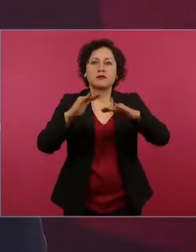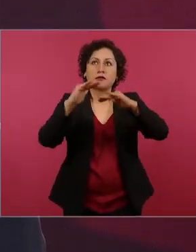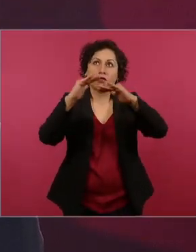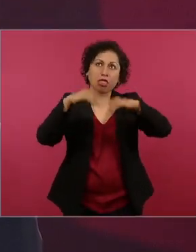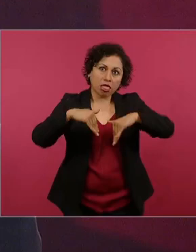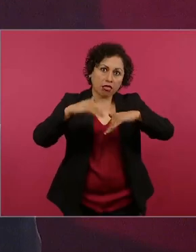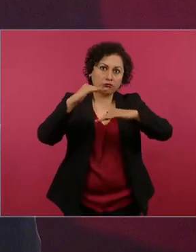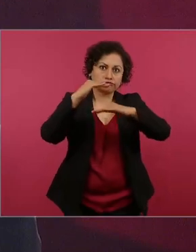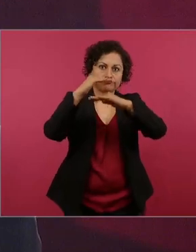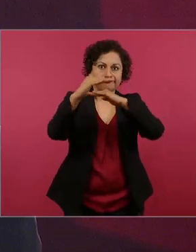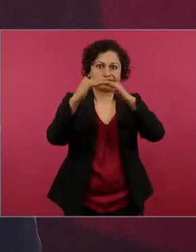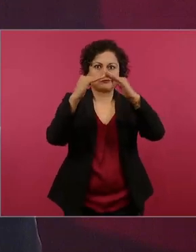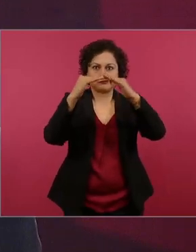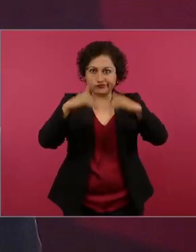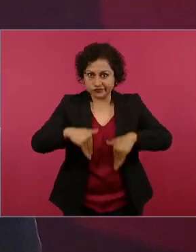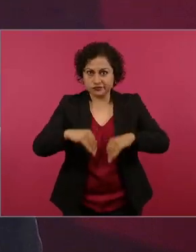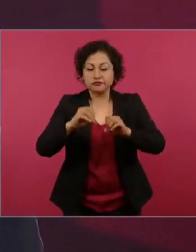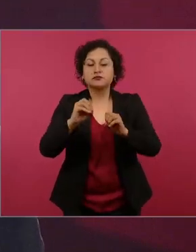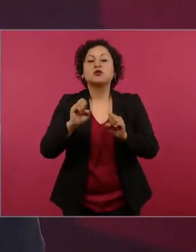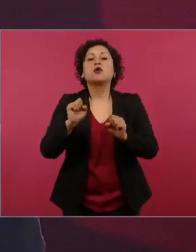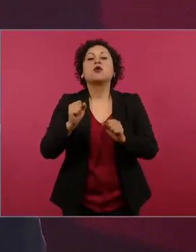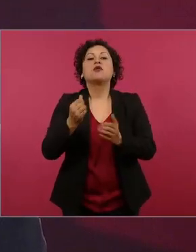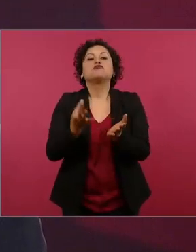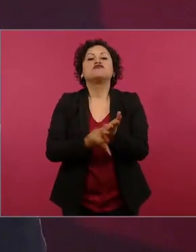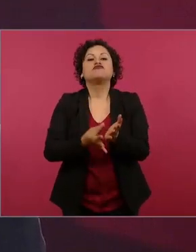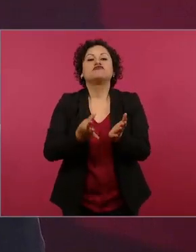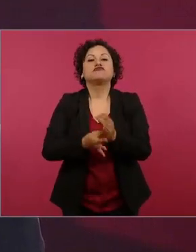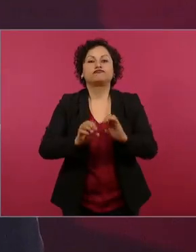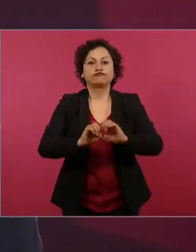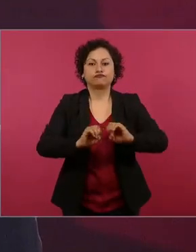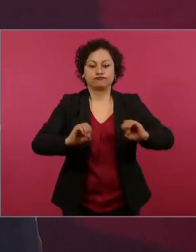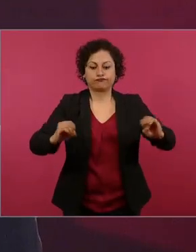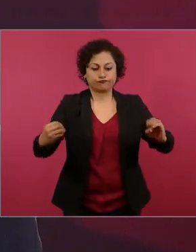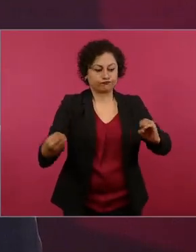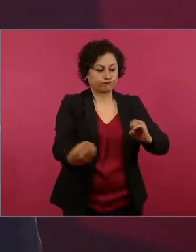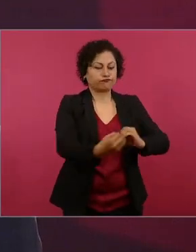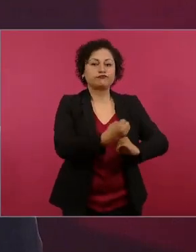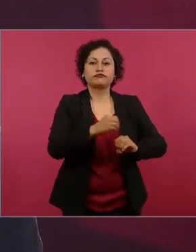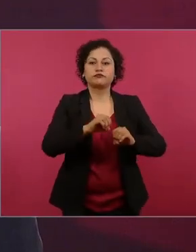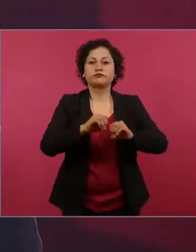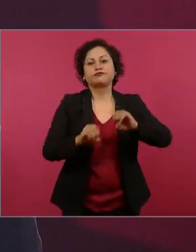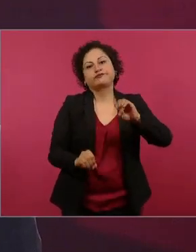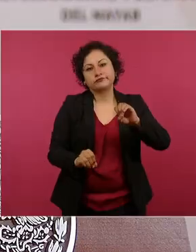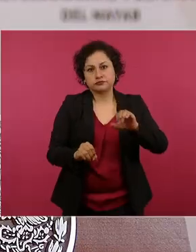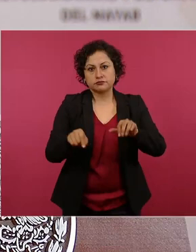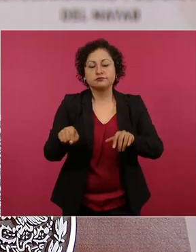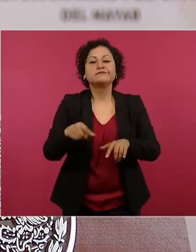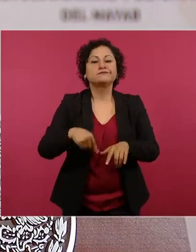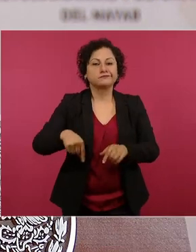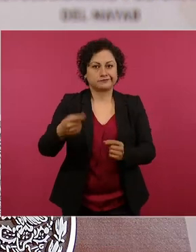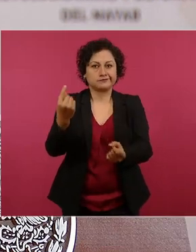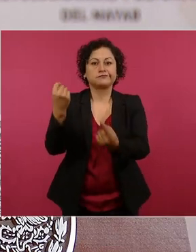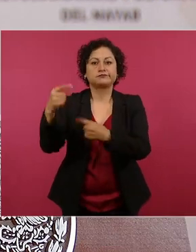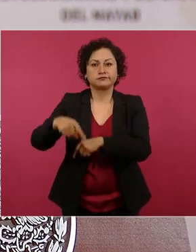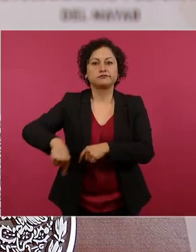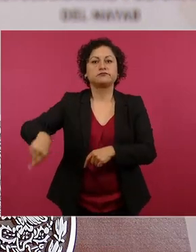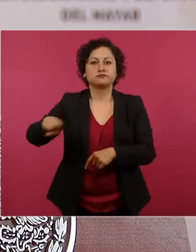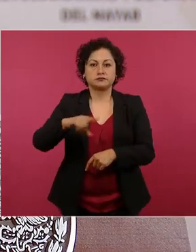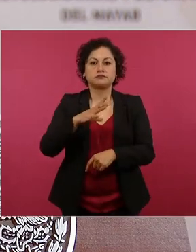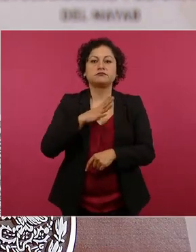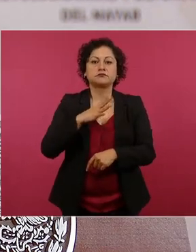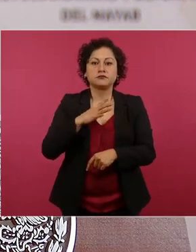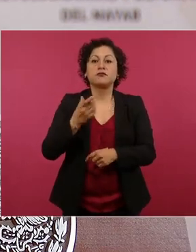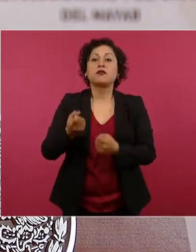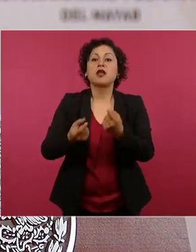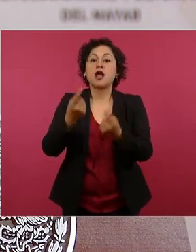afectaron tuberías, las cuales se desconectaron en algunos puntos, generaron grietas